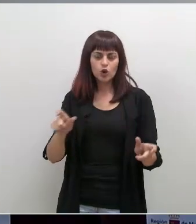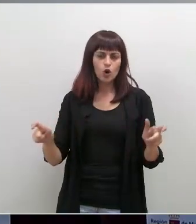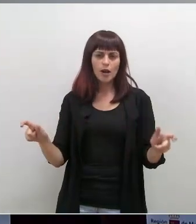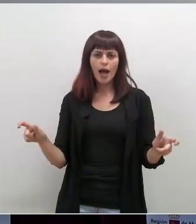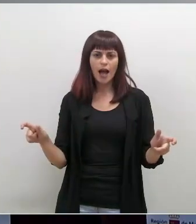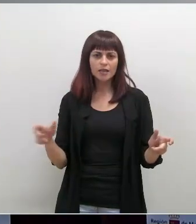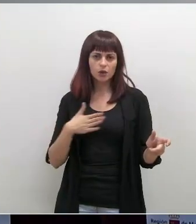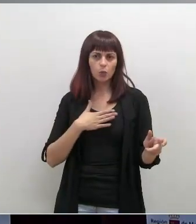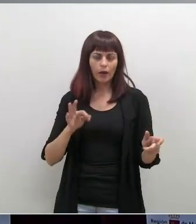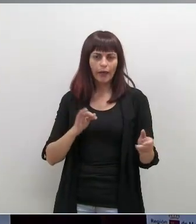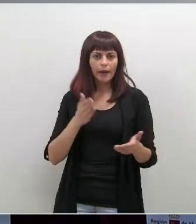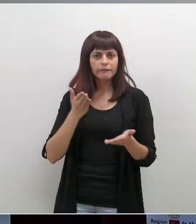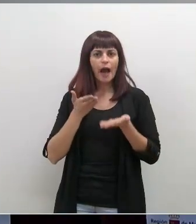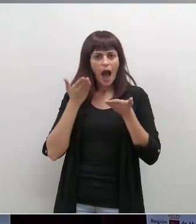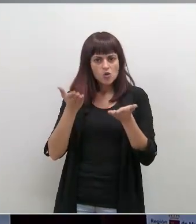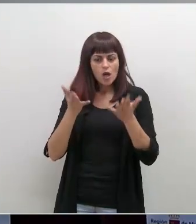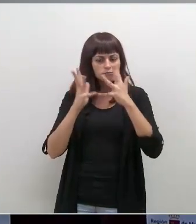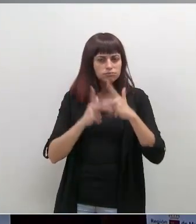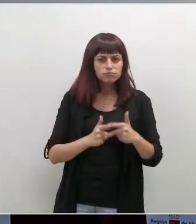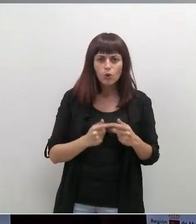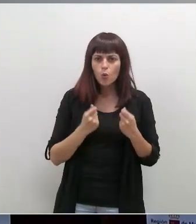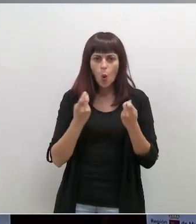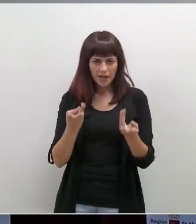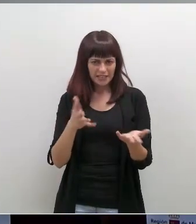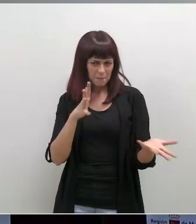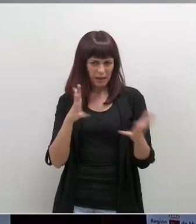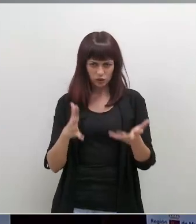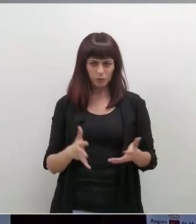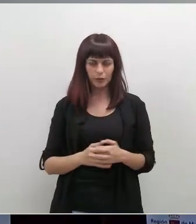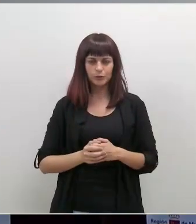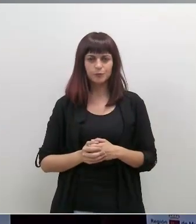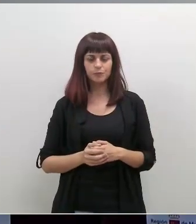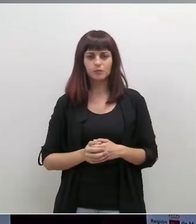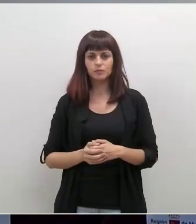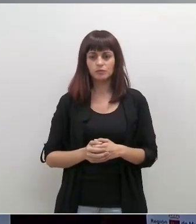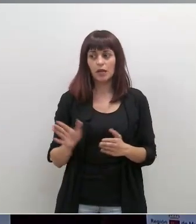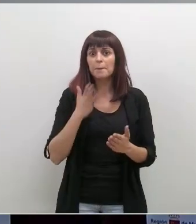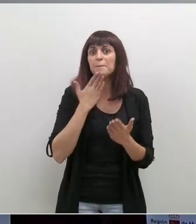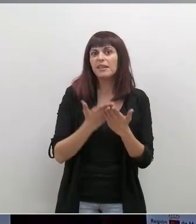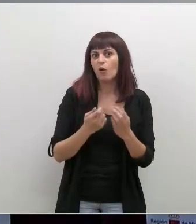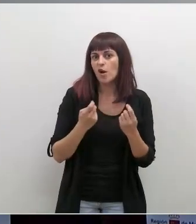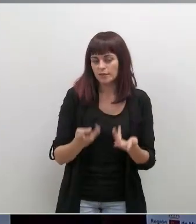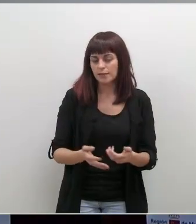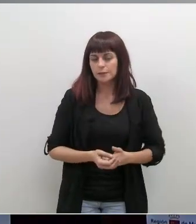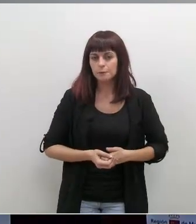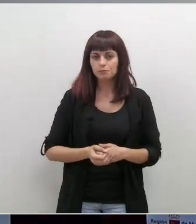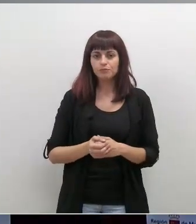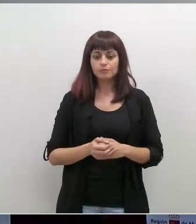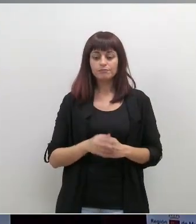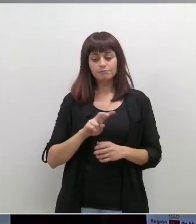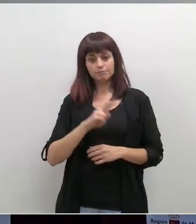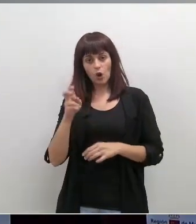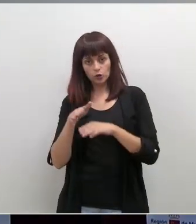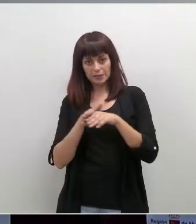van a poder acogerse a estas ayudas o cuántas personas calculan que las solicitarán. Y, por otra parte,